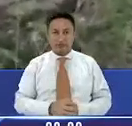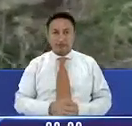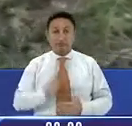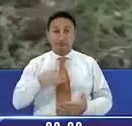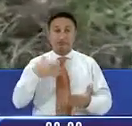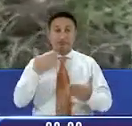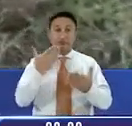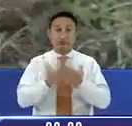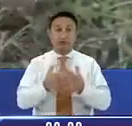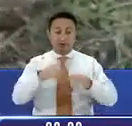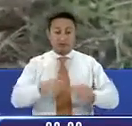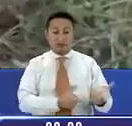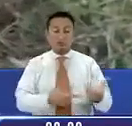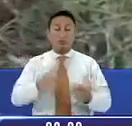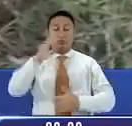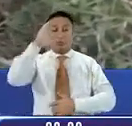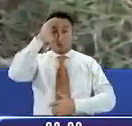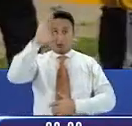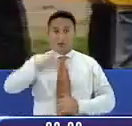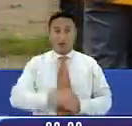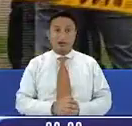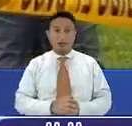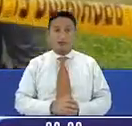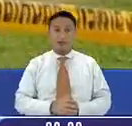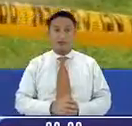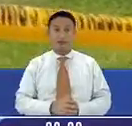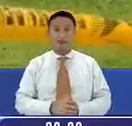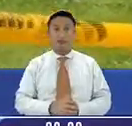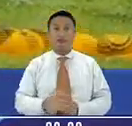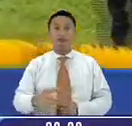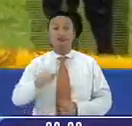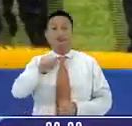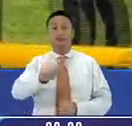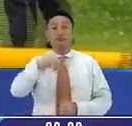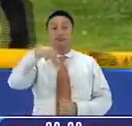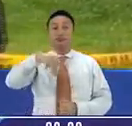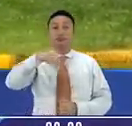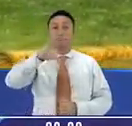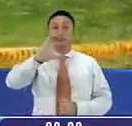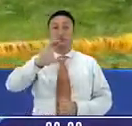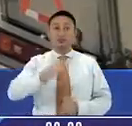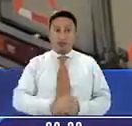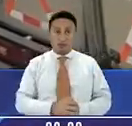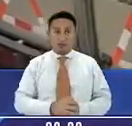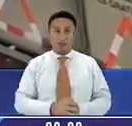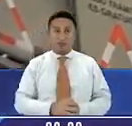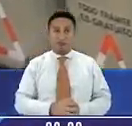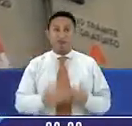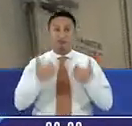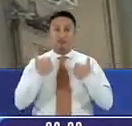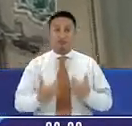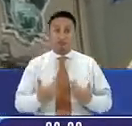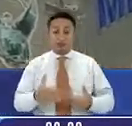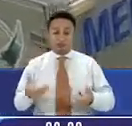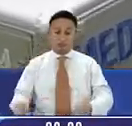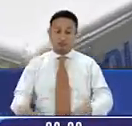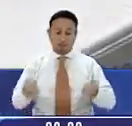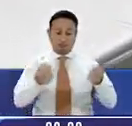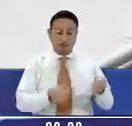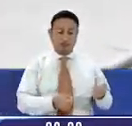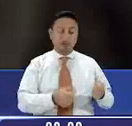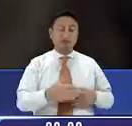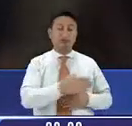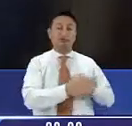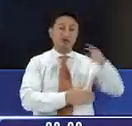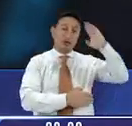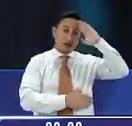acudieron cuerpo de bomberos, Policía Nacional y el cuerpo de agentes de control metropolitano. El cadáver fue levantado y entregado a